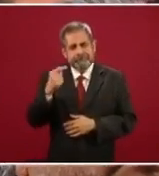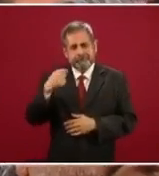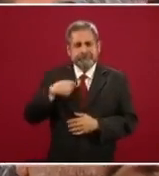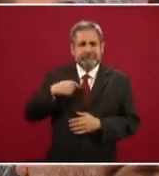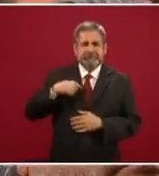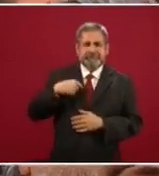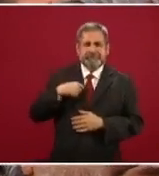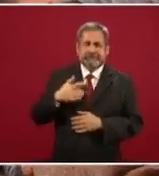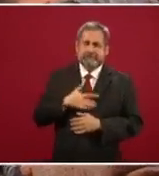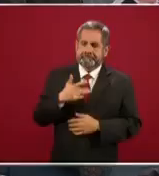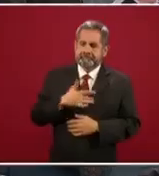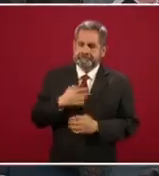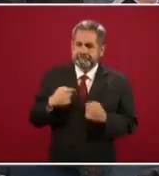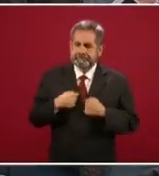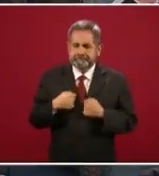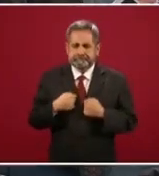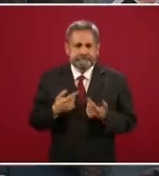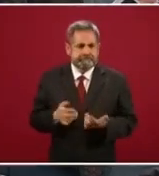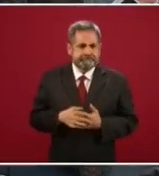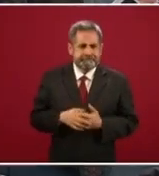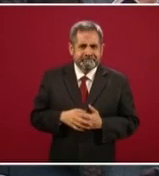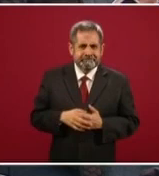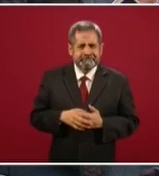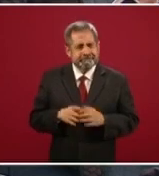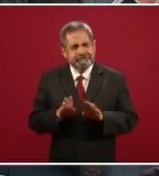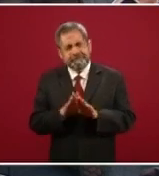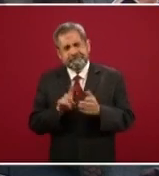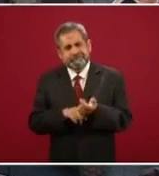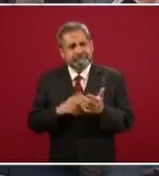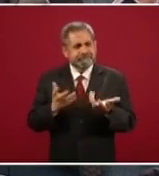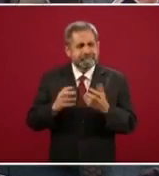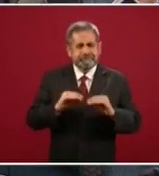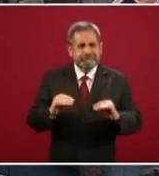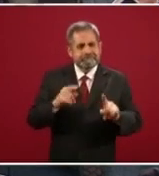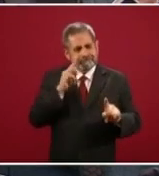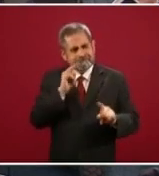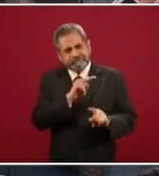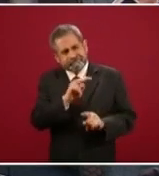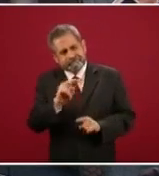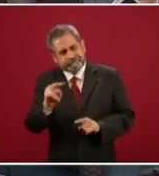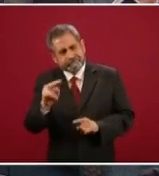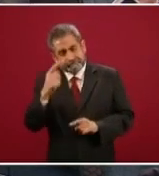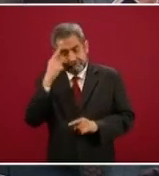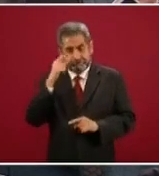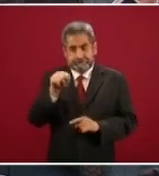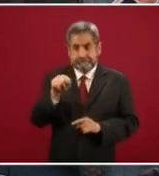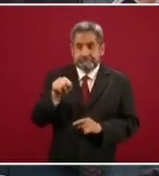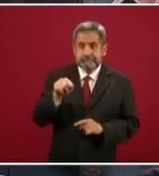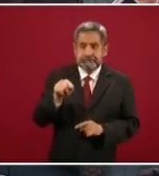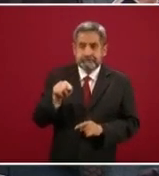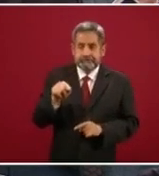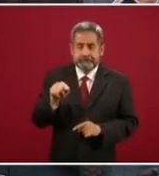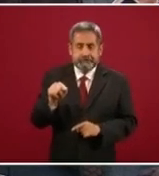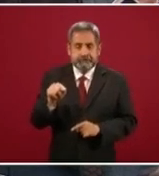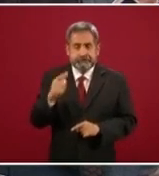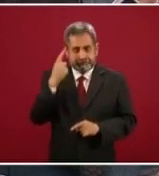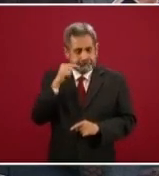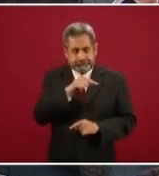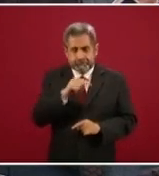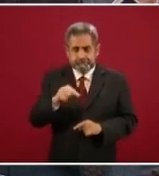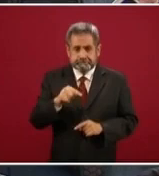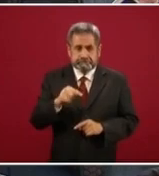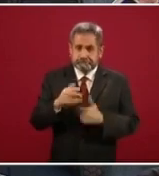me queda, a mí las acciones que se están tomando para evaluar